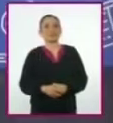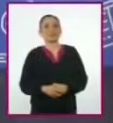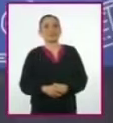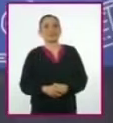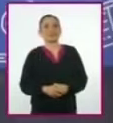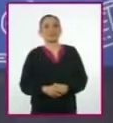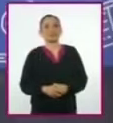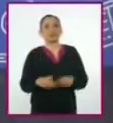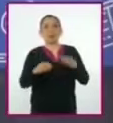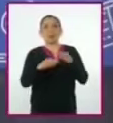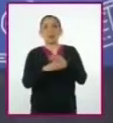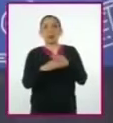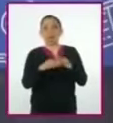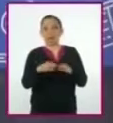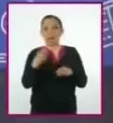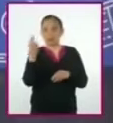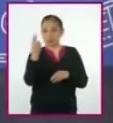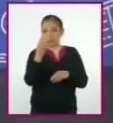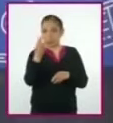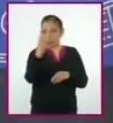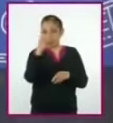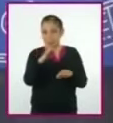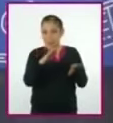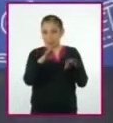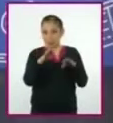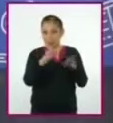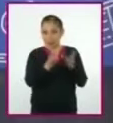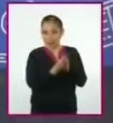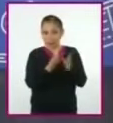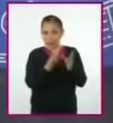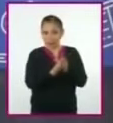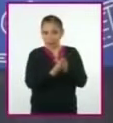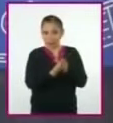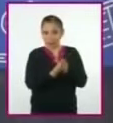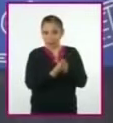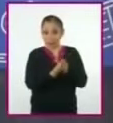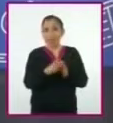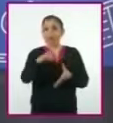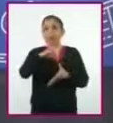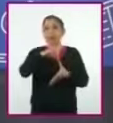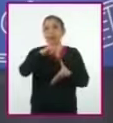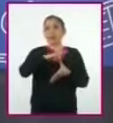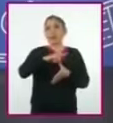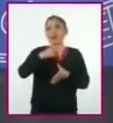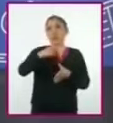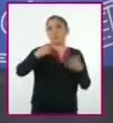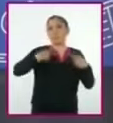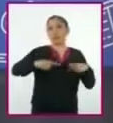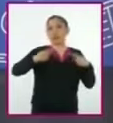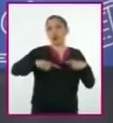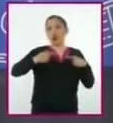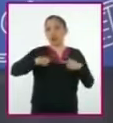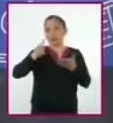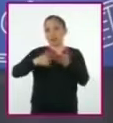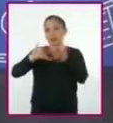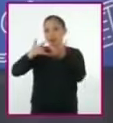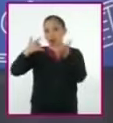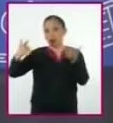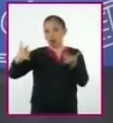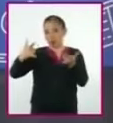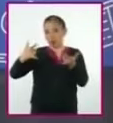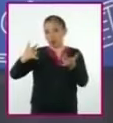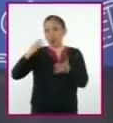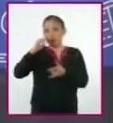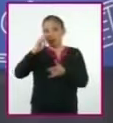Los materiales que van a utilizar para la clase de Latinoamérica y sus personajes literarios son los